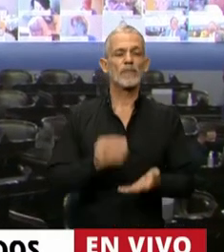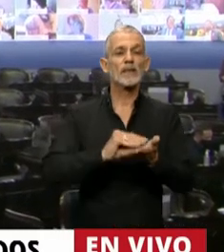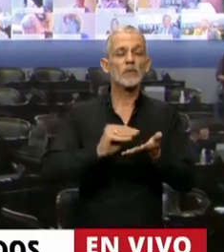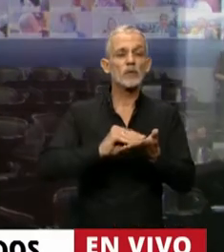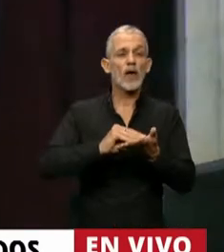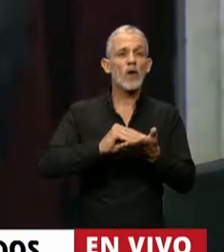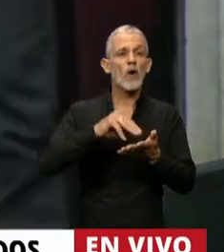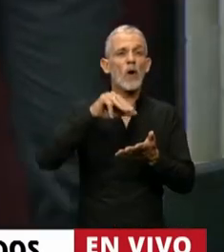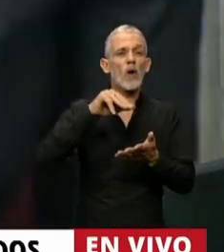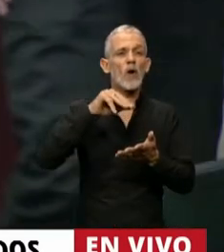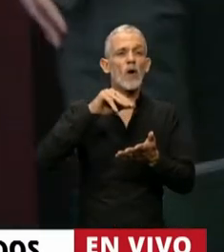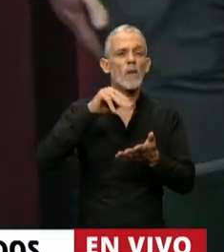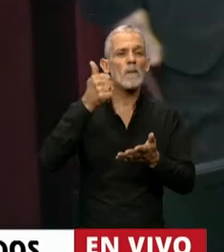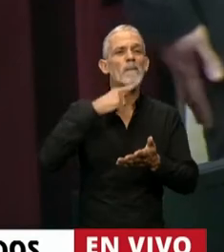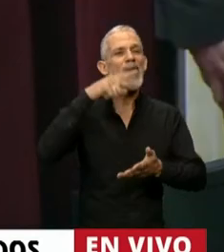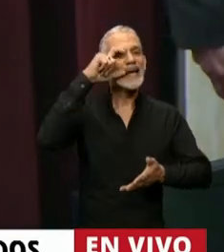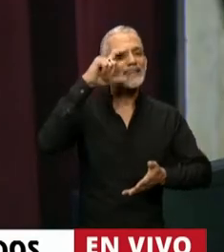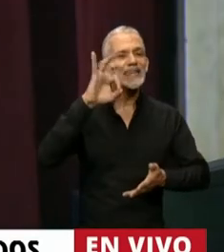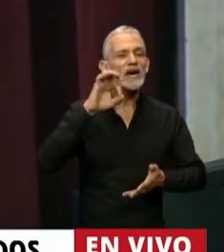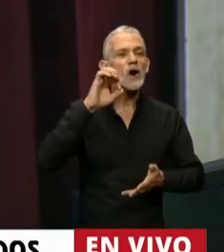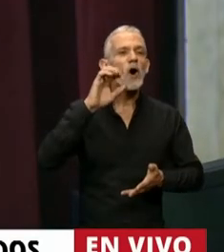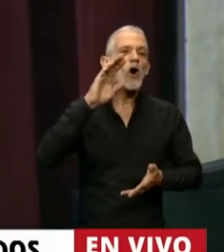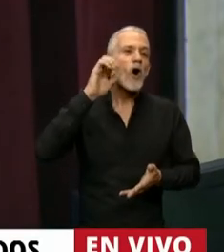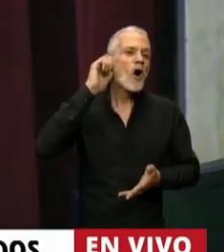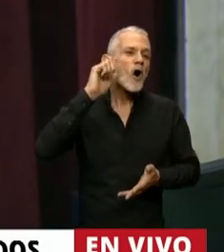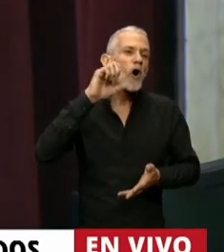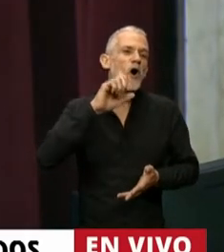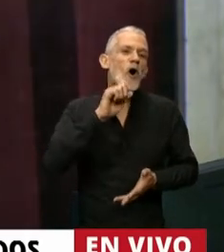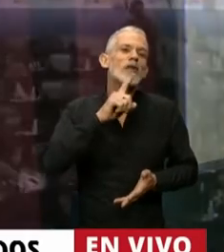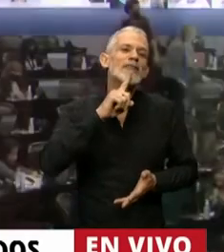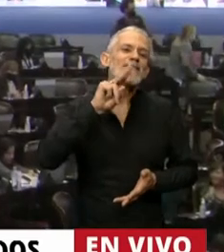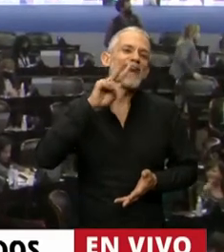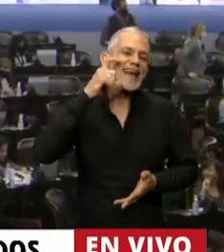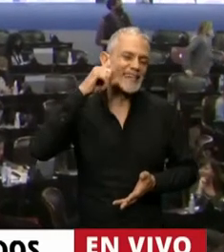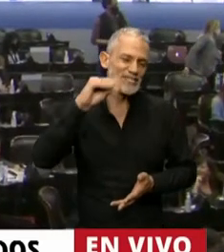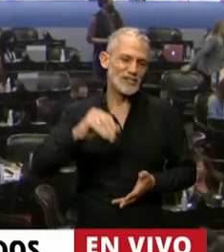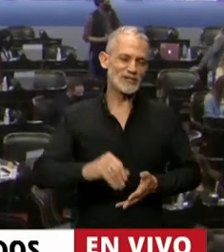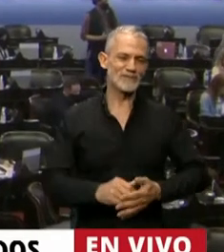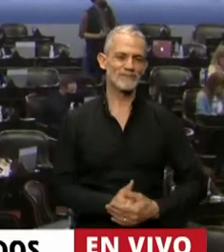Diputado Esteban Mateo Bogdanich, el sentido de su voto.